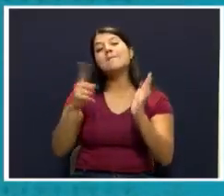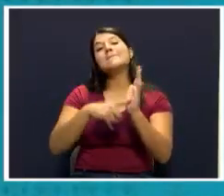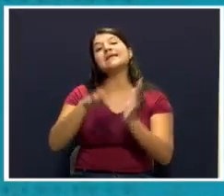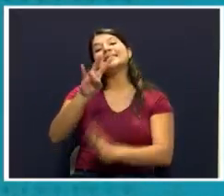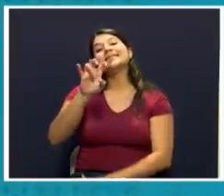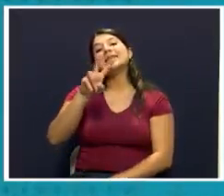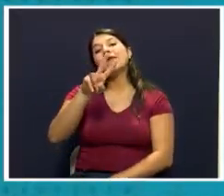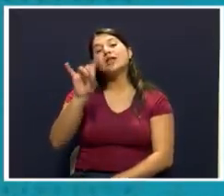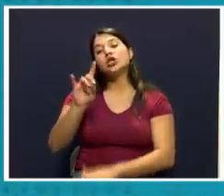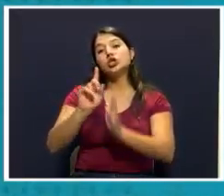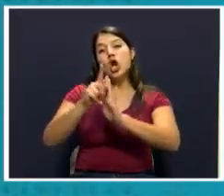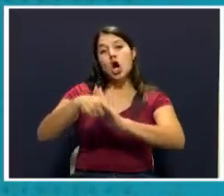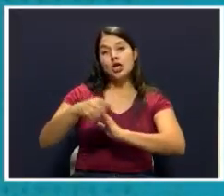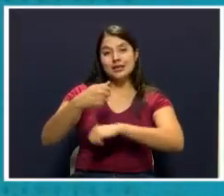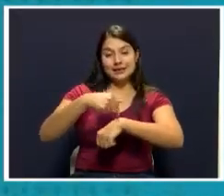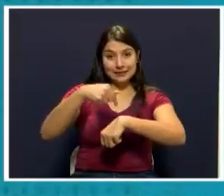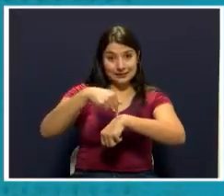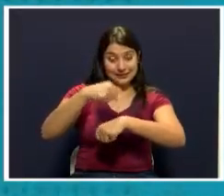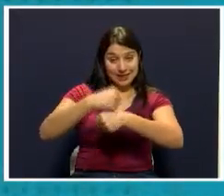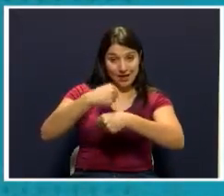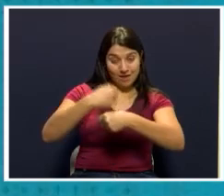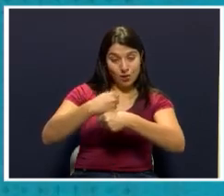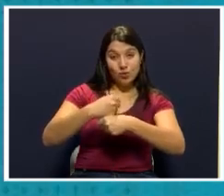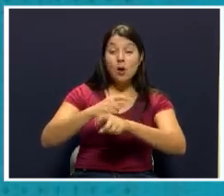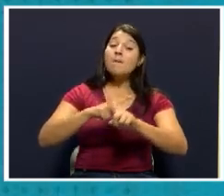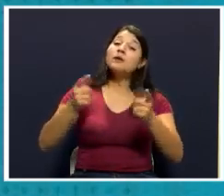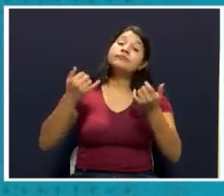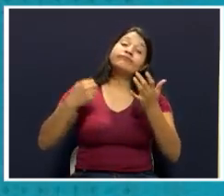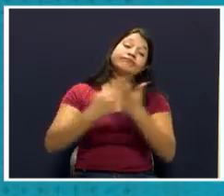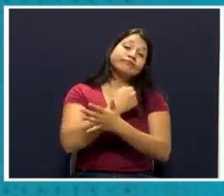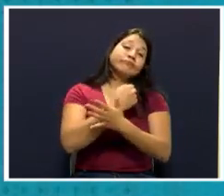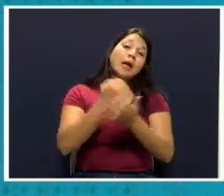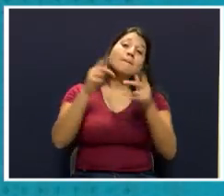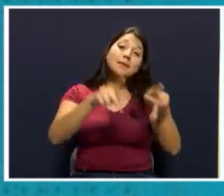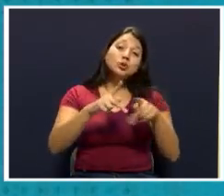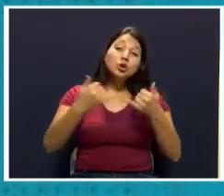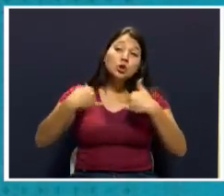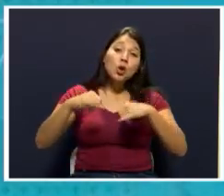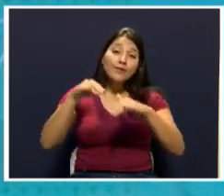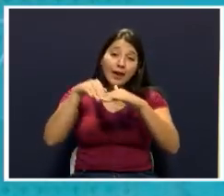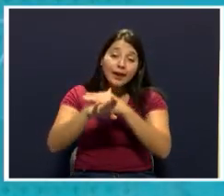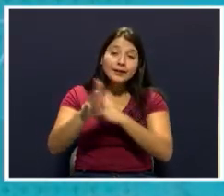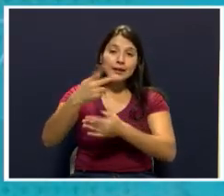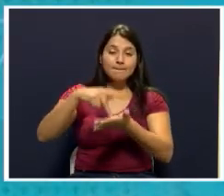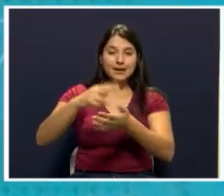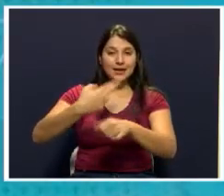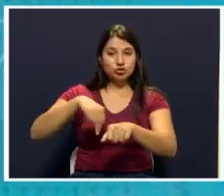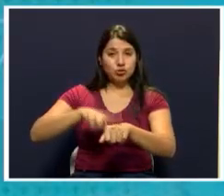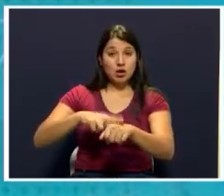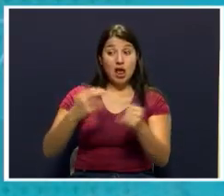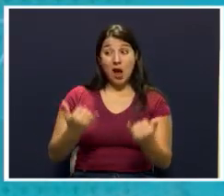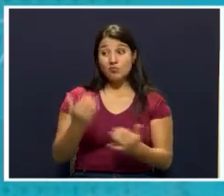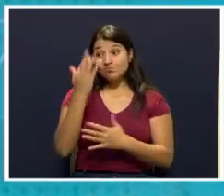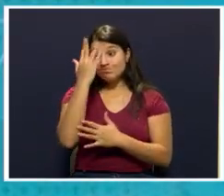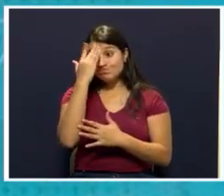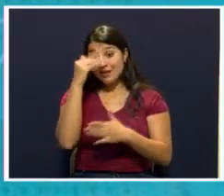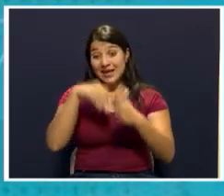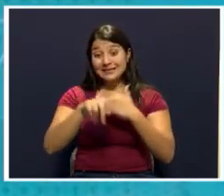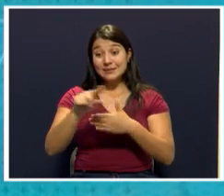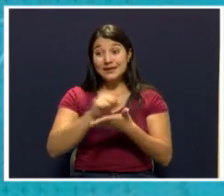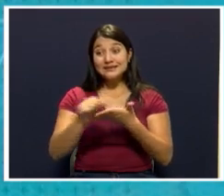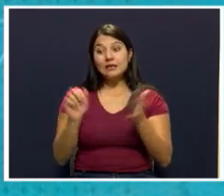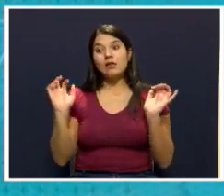trabajo. Lamentablemente, la población sigue llegando al Parque Nacional y nos preocupa que por estar en Semana Santa aumente y sea mayor